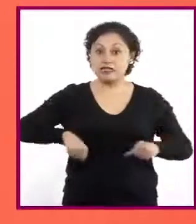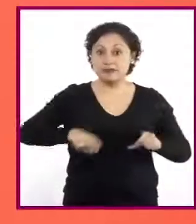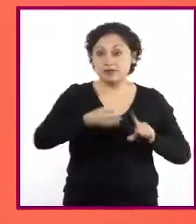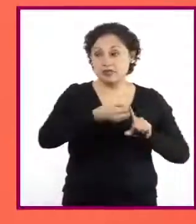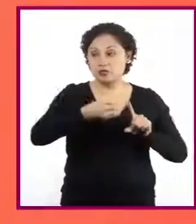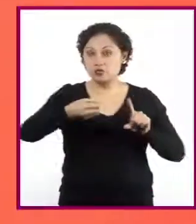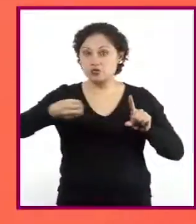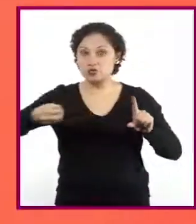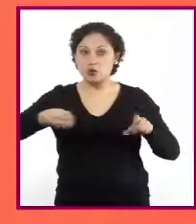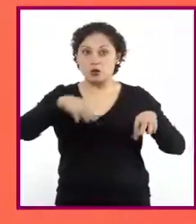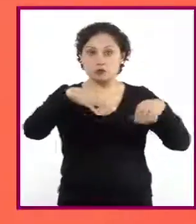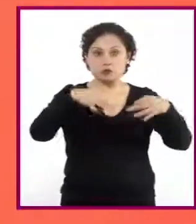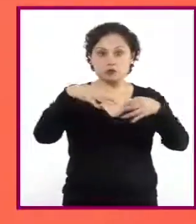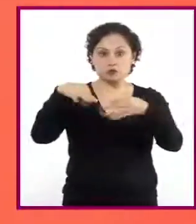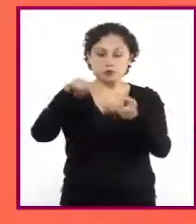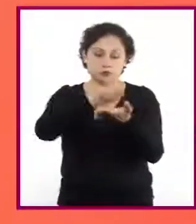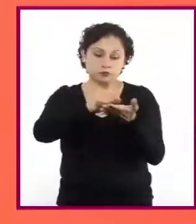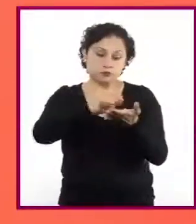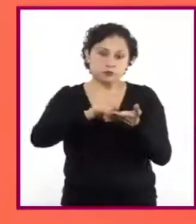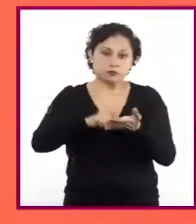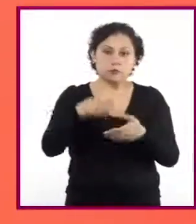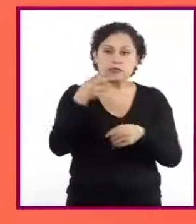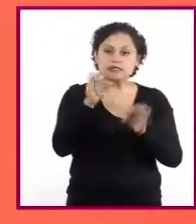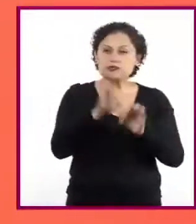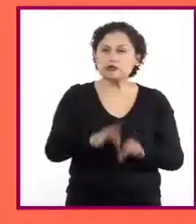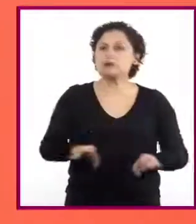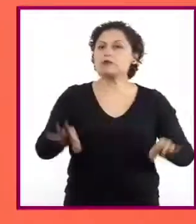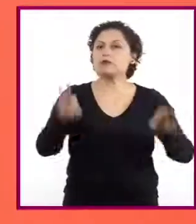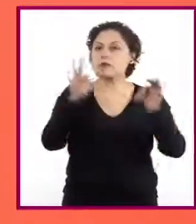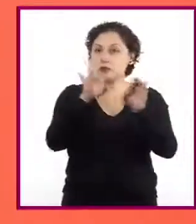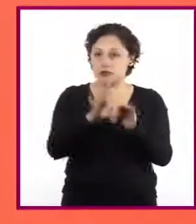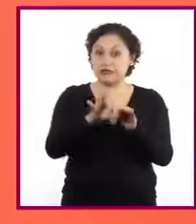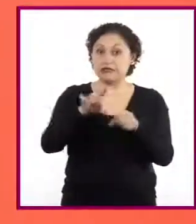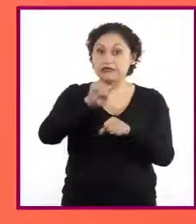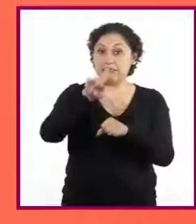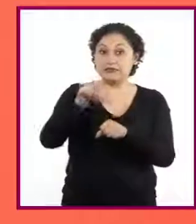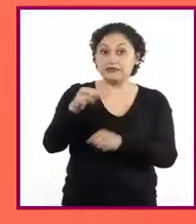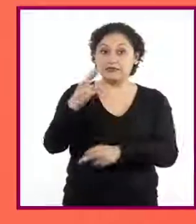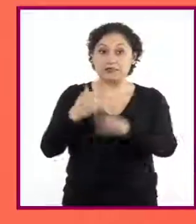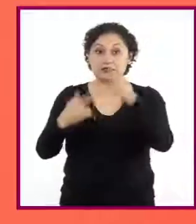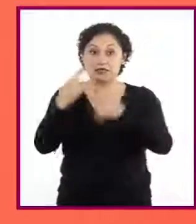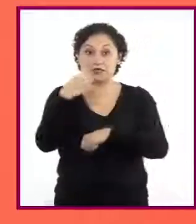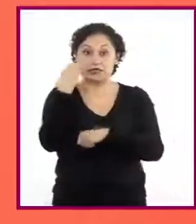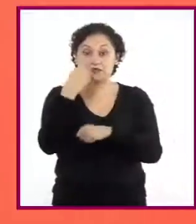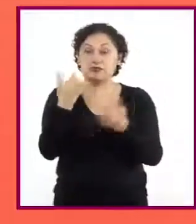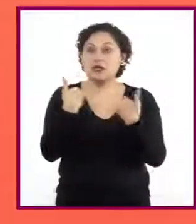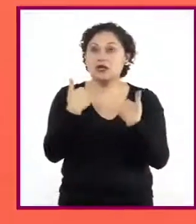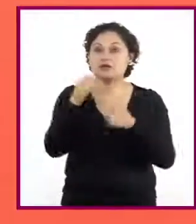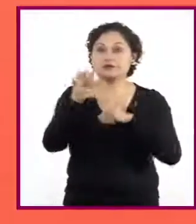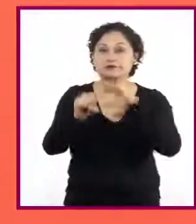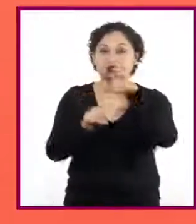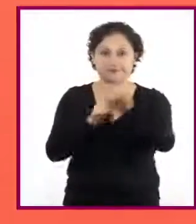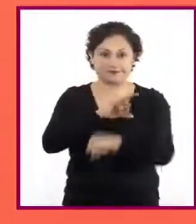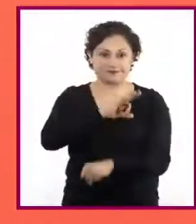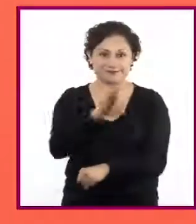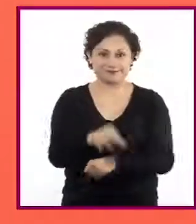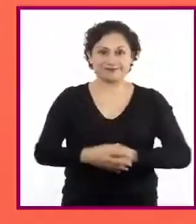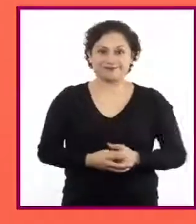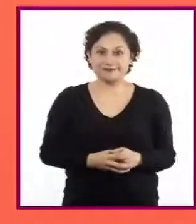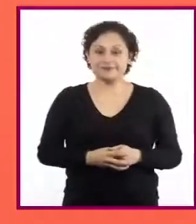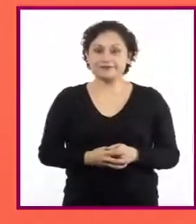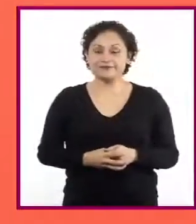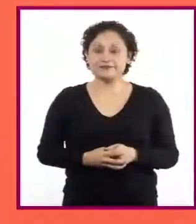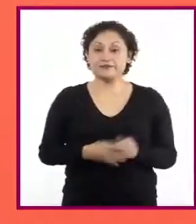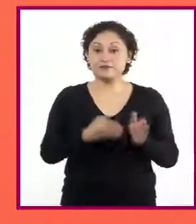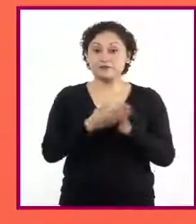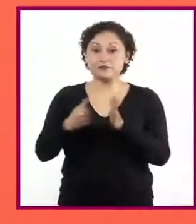realizar los apuntes pertinentes también les permitirá retomar los contenidos con mayor claridad. Al final de cada